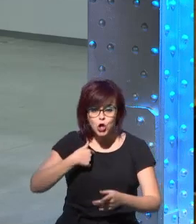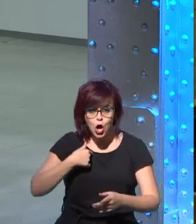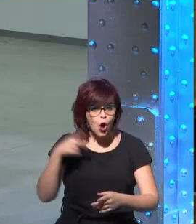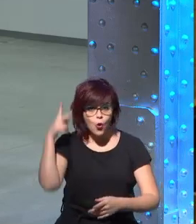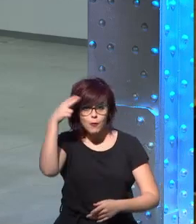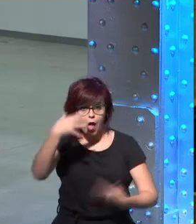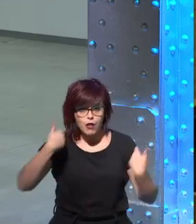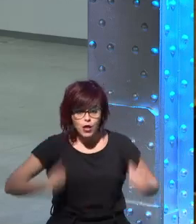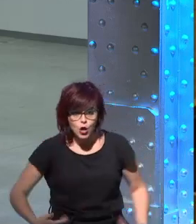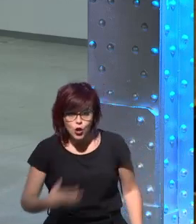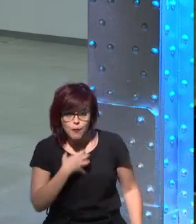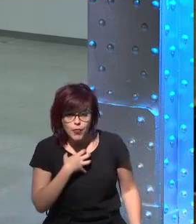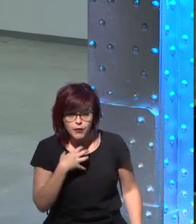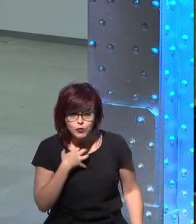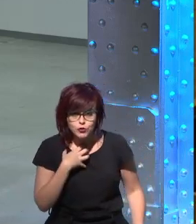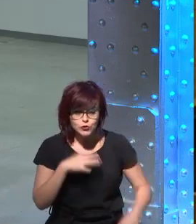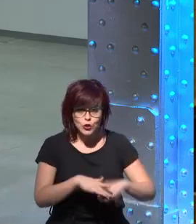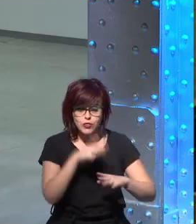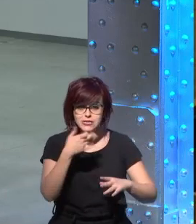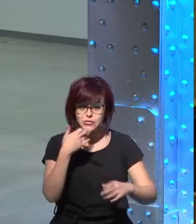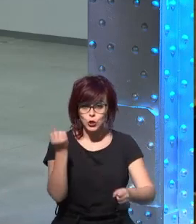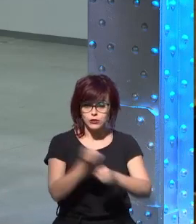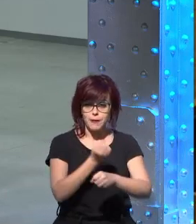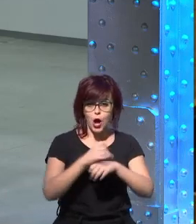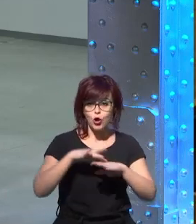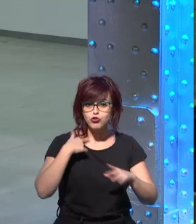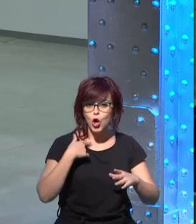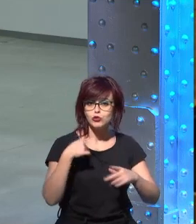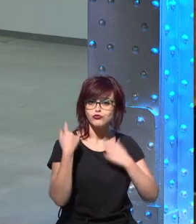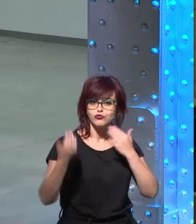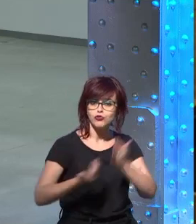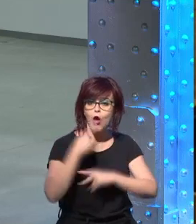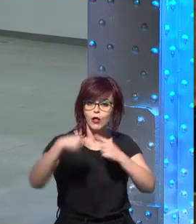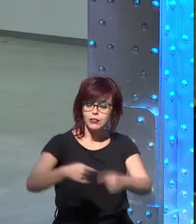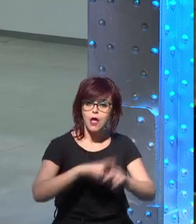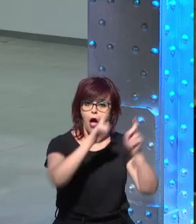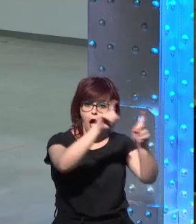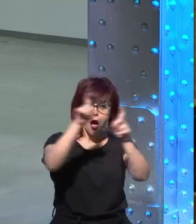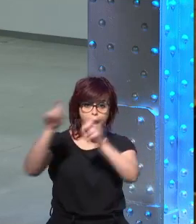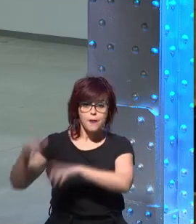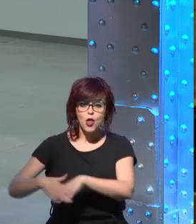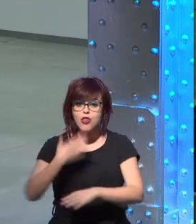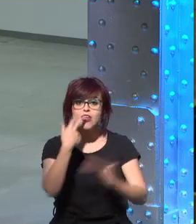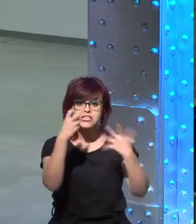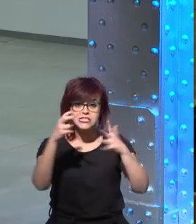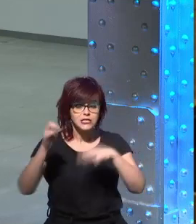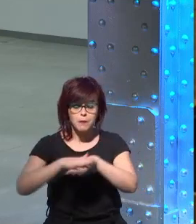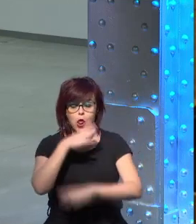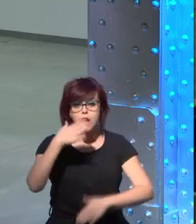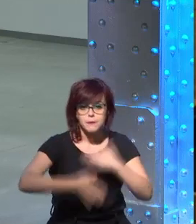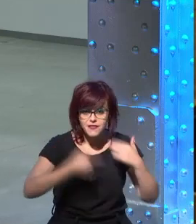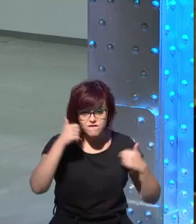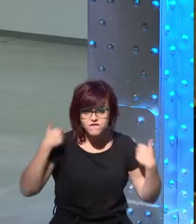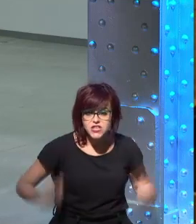poder jubilar. Yo no voy a poder realizar este trabajo que estoy en la calle todo el día cuando tenga 70 años, porque tendré mis